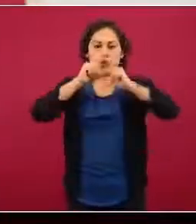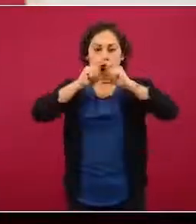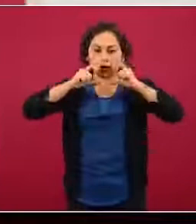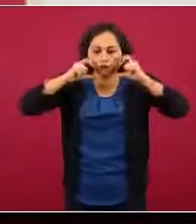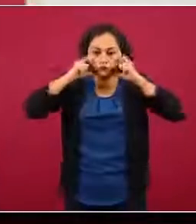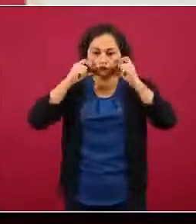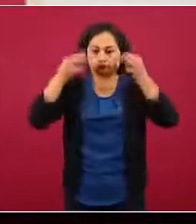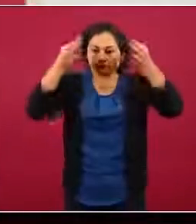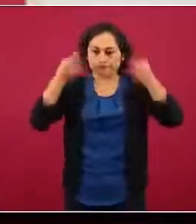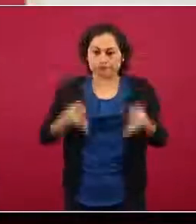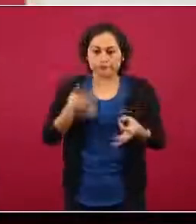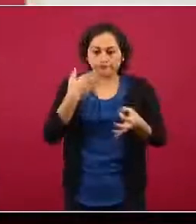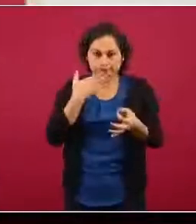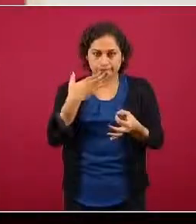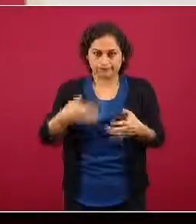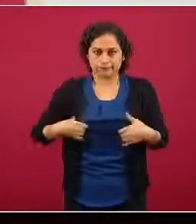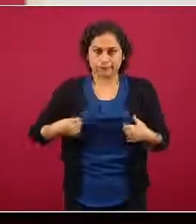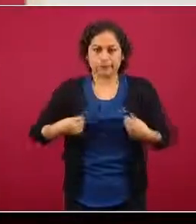utilizarlo correctamente,